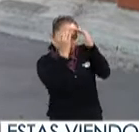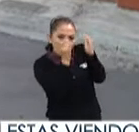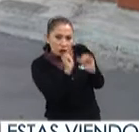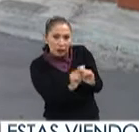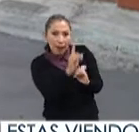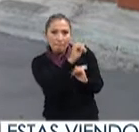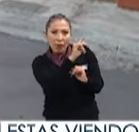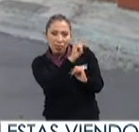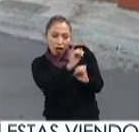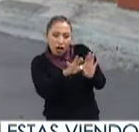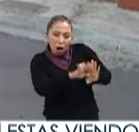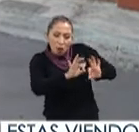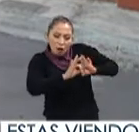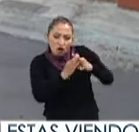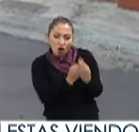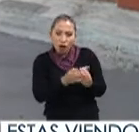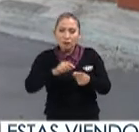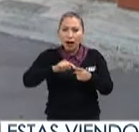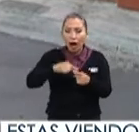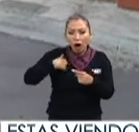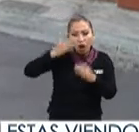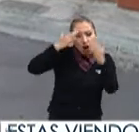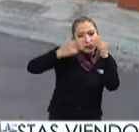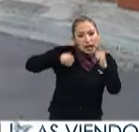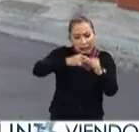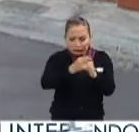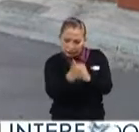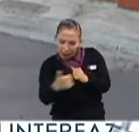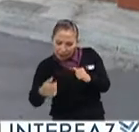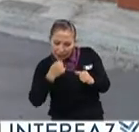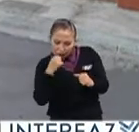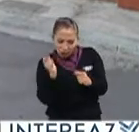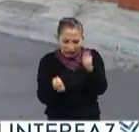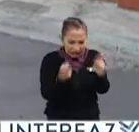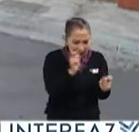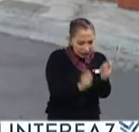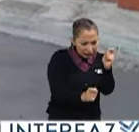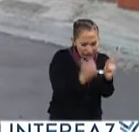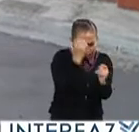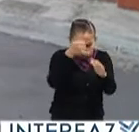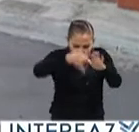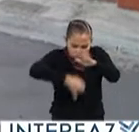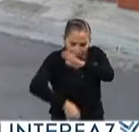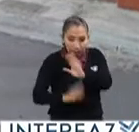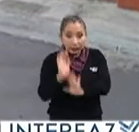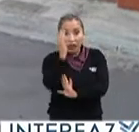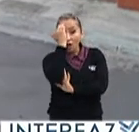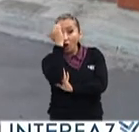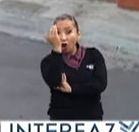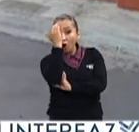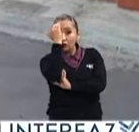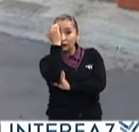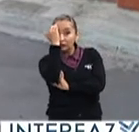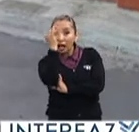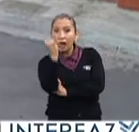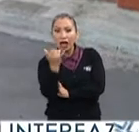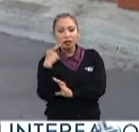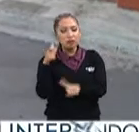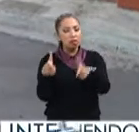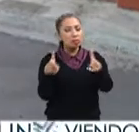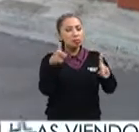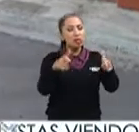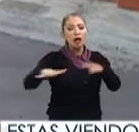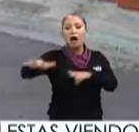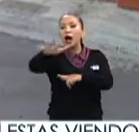conocimiento pedagógico, debo tener conocimiento sobre el tipo de niños con los que estoy trabajando, debo de conocer e identificar